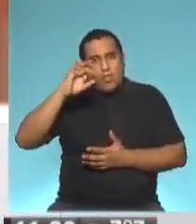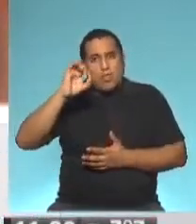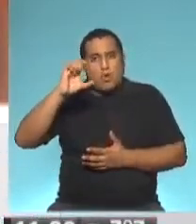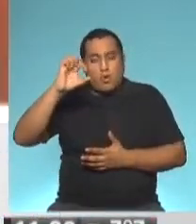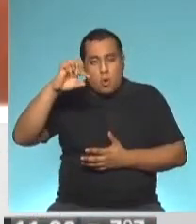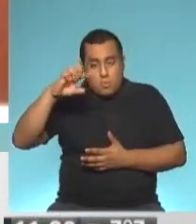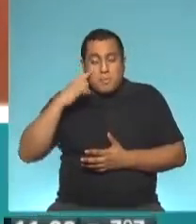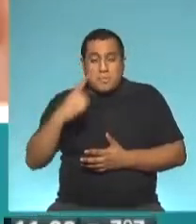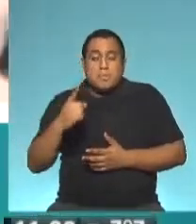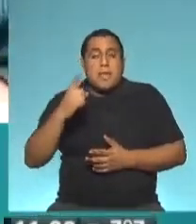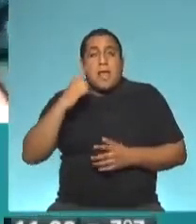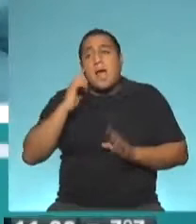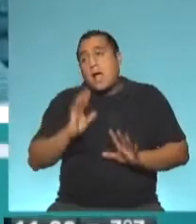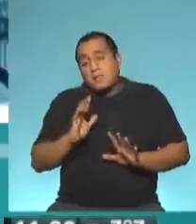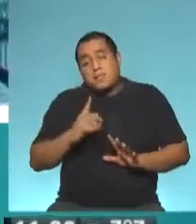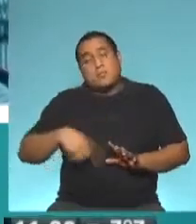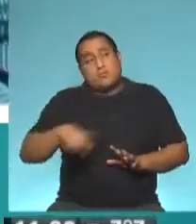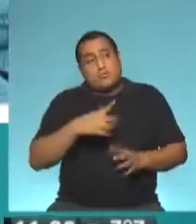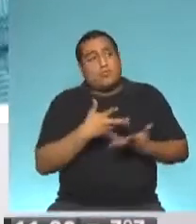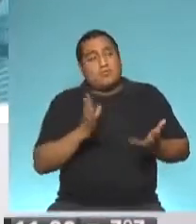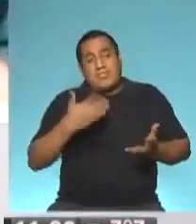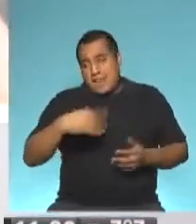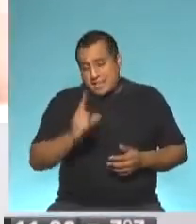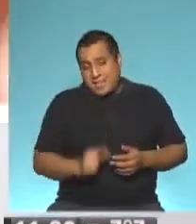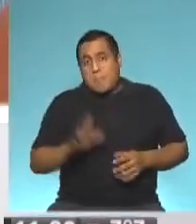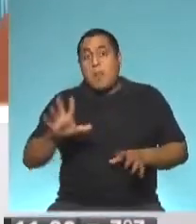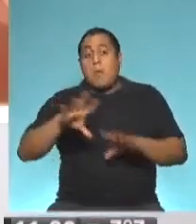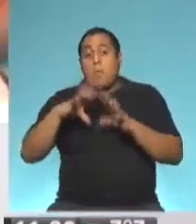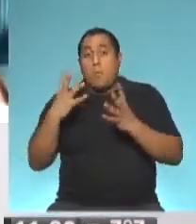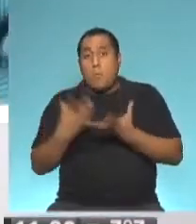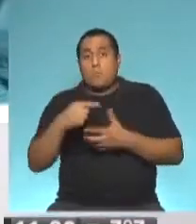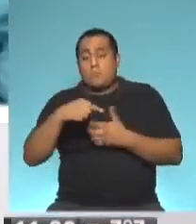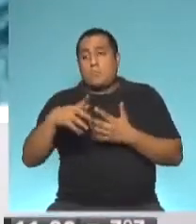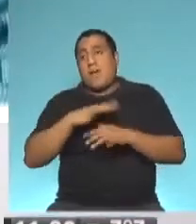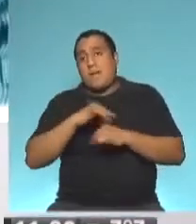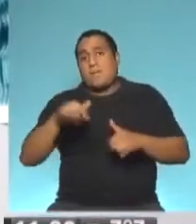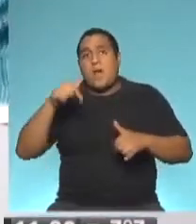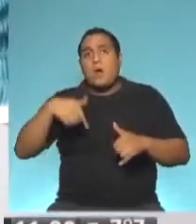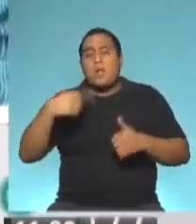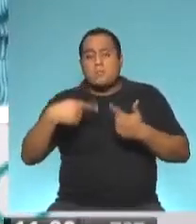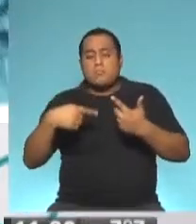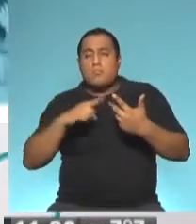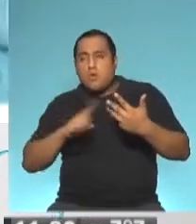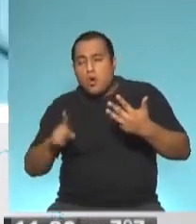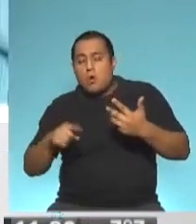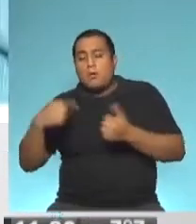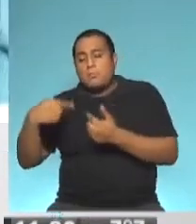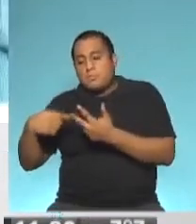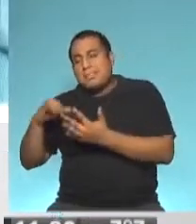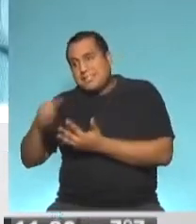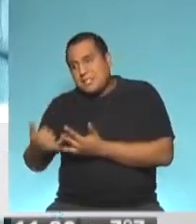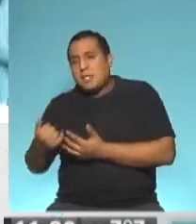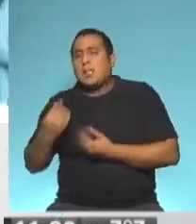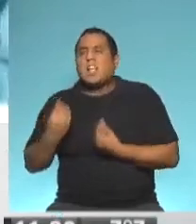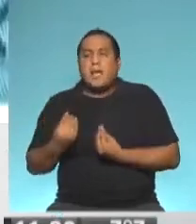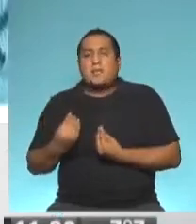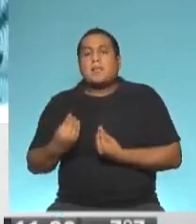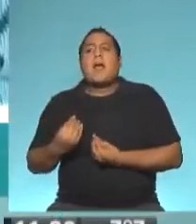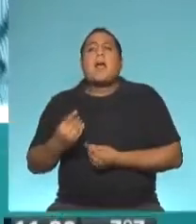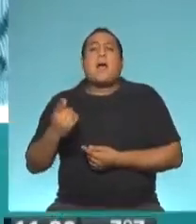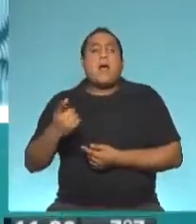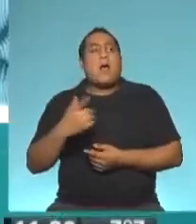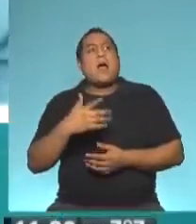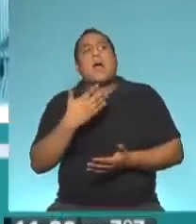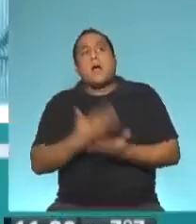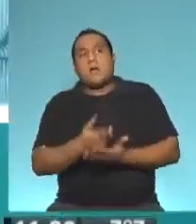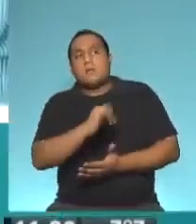la sociedad argentina, pero también el mundo, de qué hay que hacer ahora y qué no hay que hacer ahora, para que ellos entiendan que uno está basándose en la